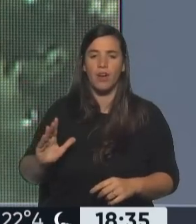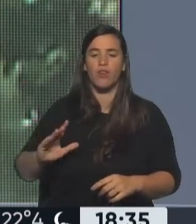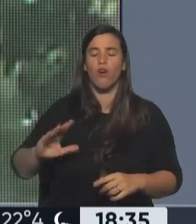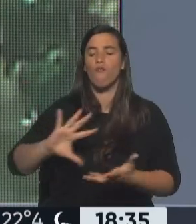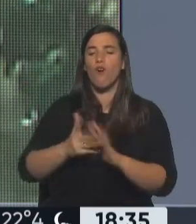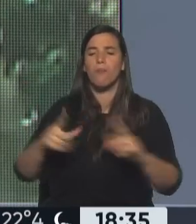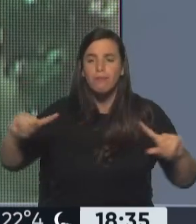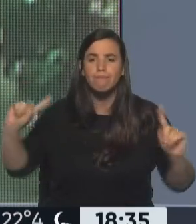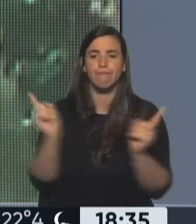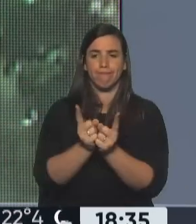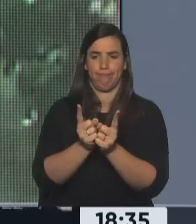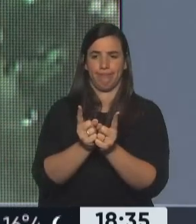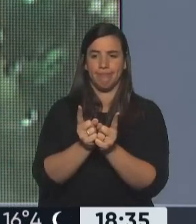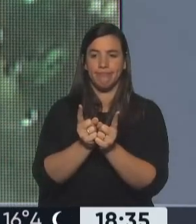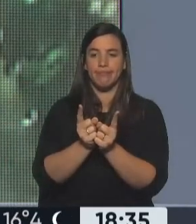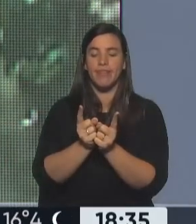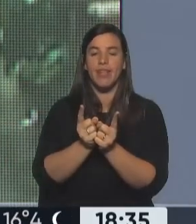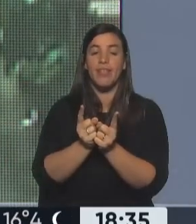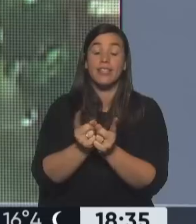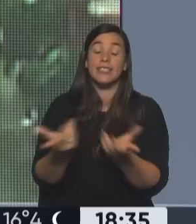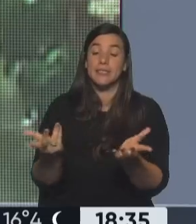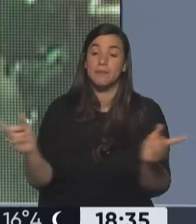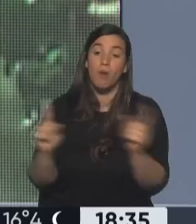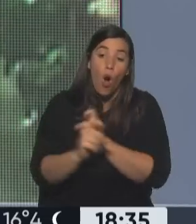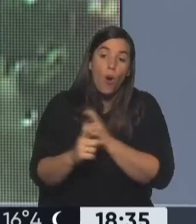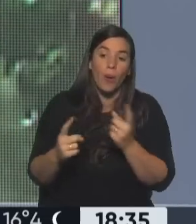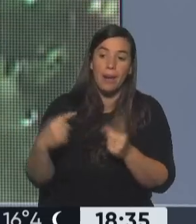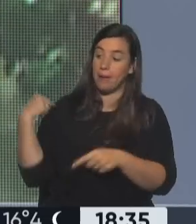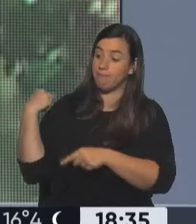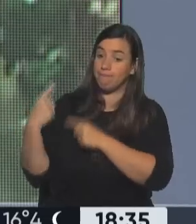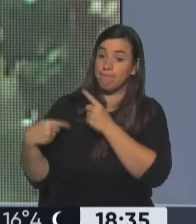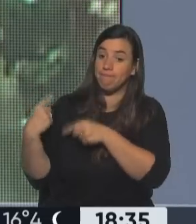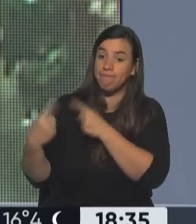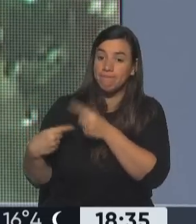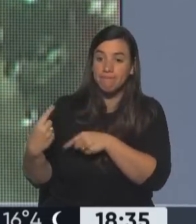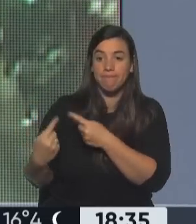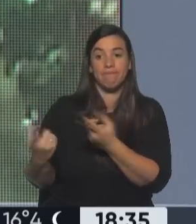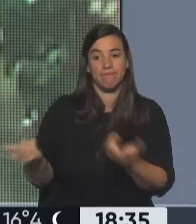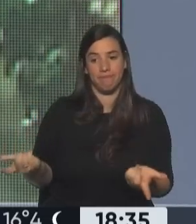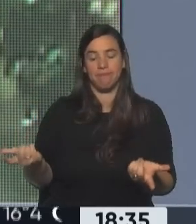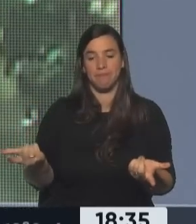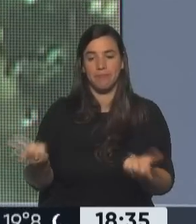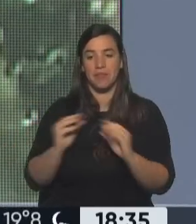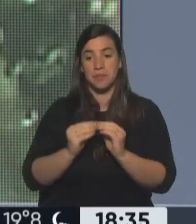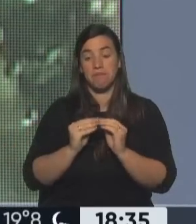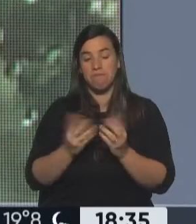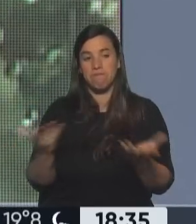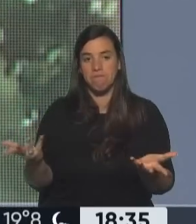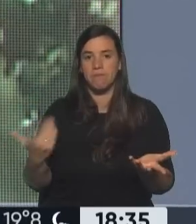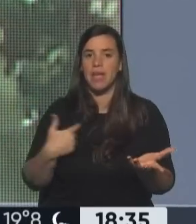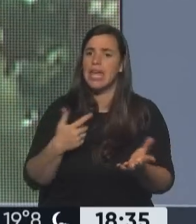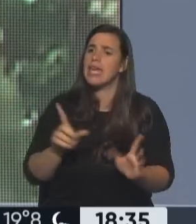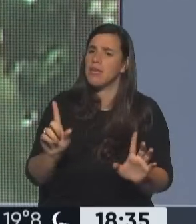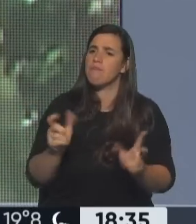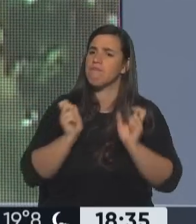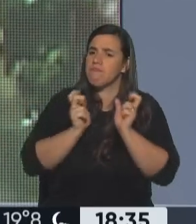2019-2023, sea la herencia recibida y nunca mejor dicho. Quizá no se mensuró adecuadamente lo que significó el acuerdo